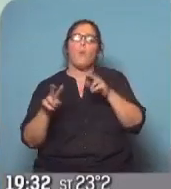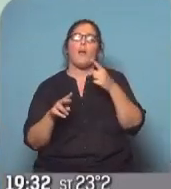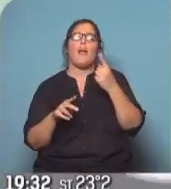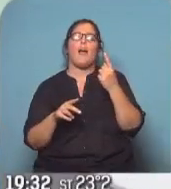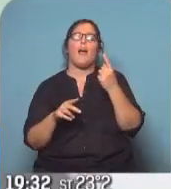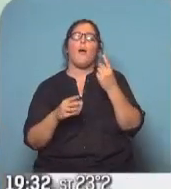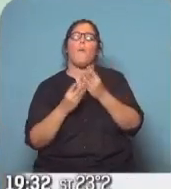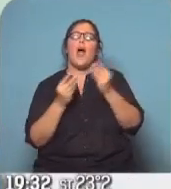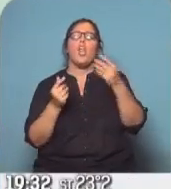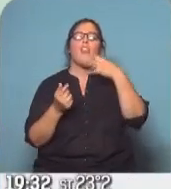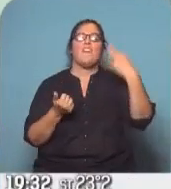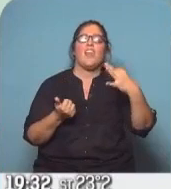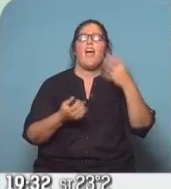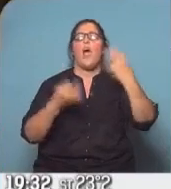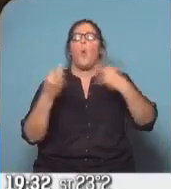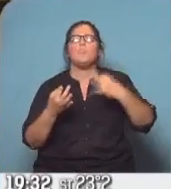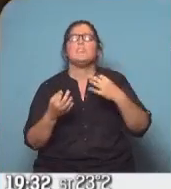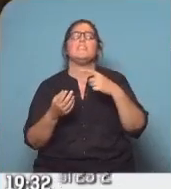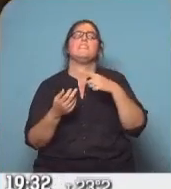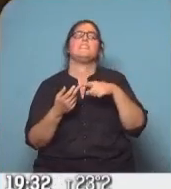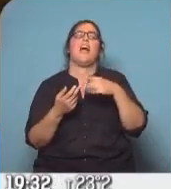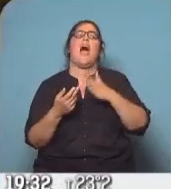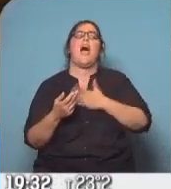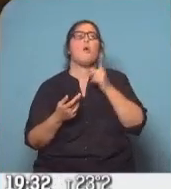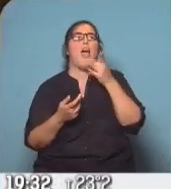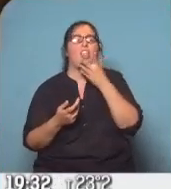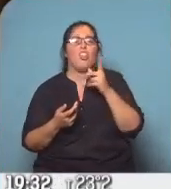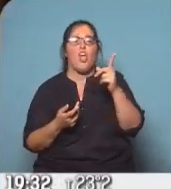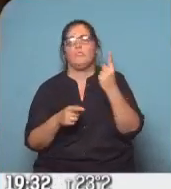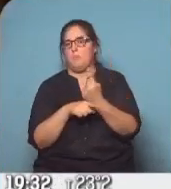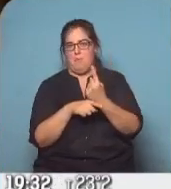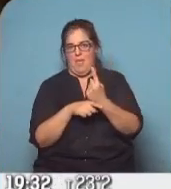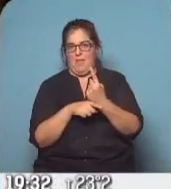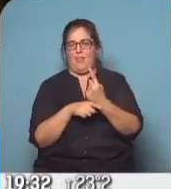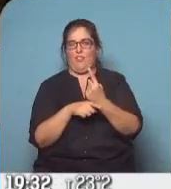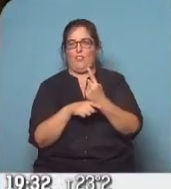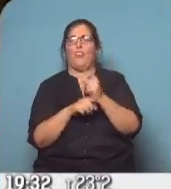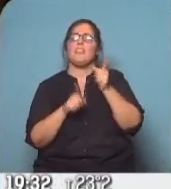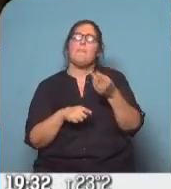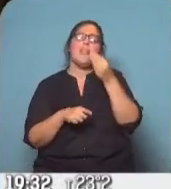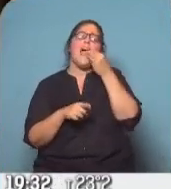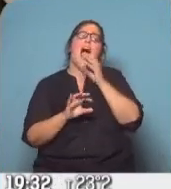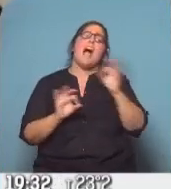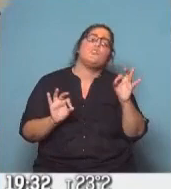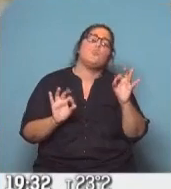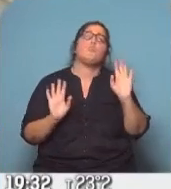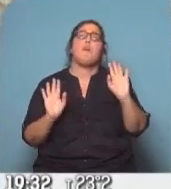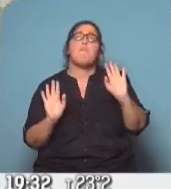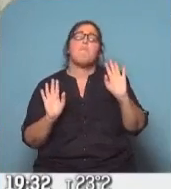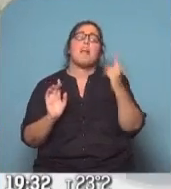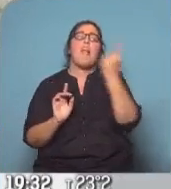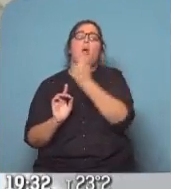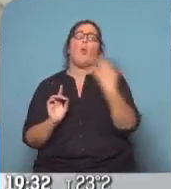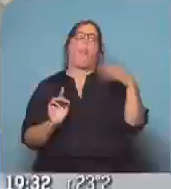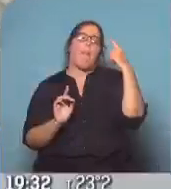de la verdad de la justicia de el amor a dios en primer lugar y el ayuno cada uno tendrá que pensar qué